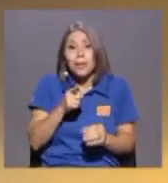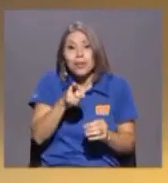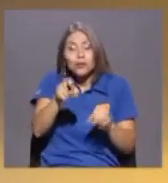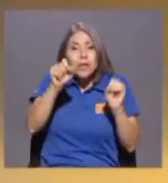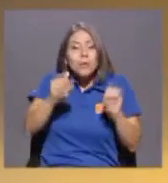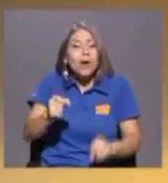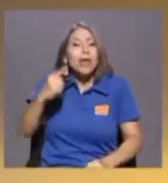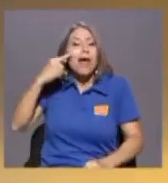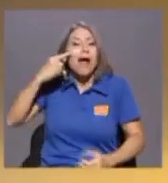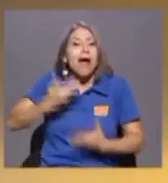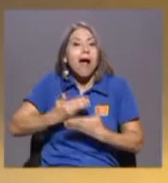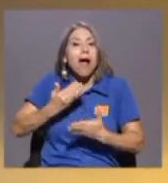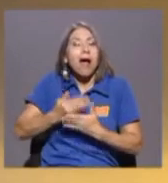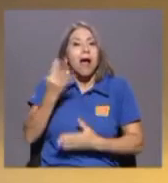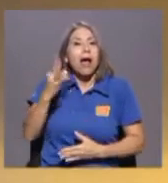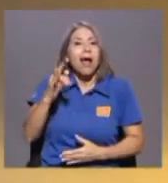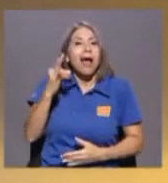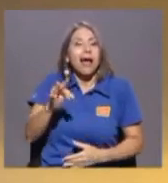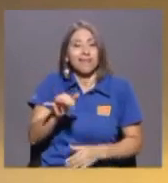visitarlos